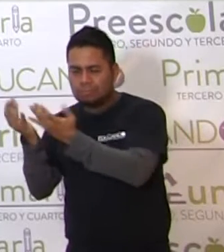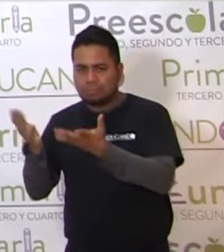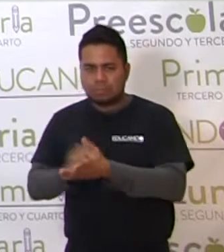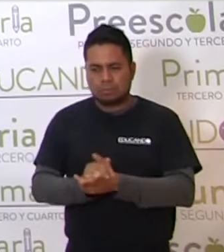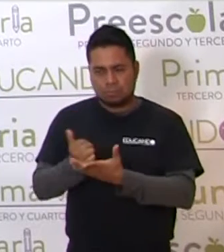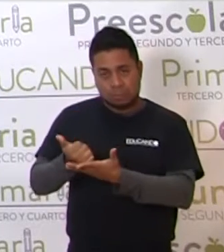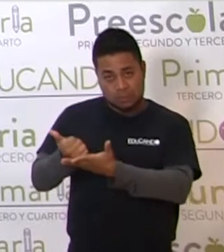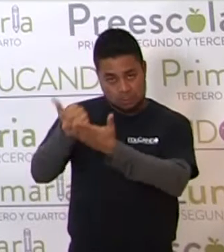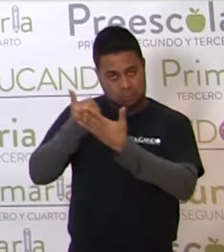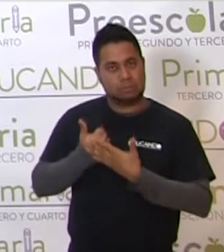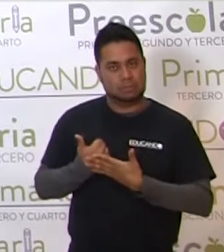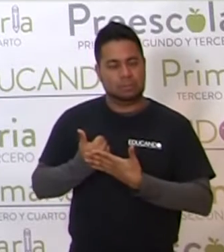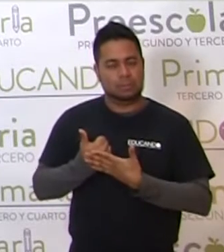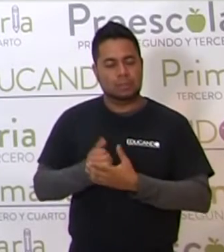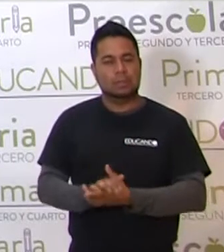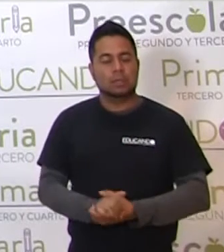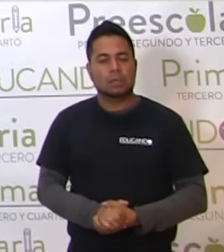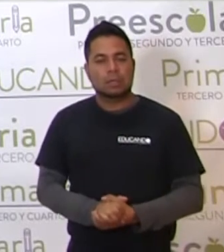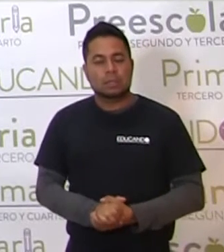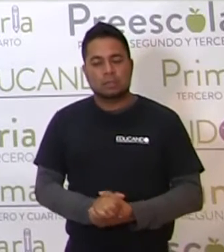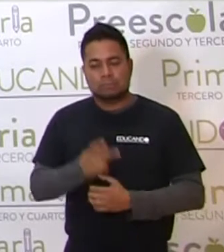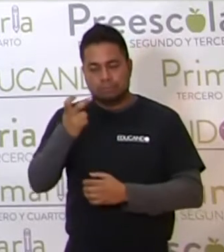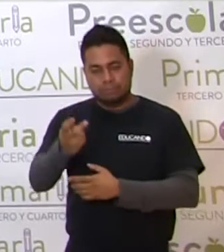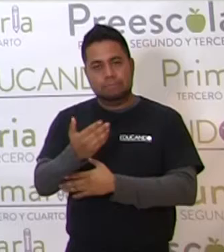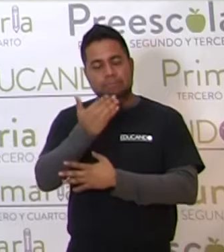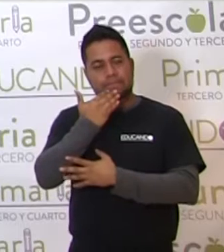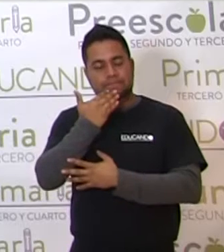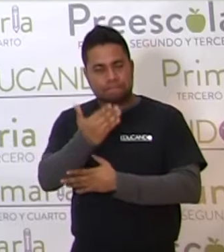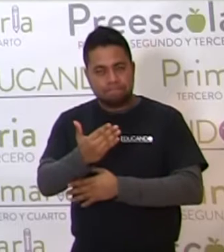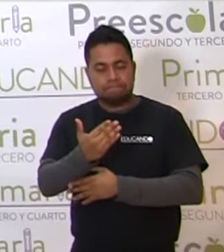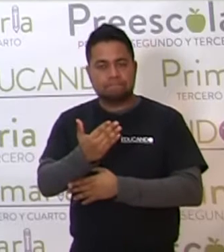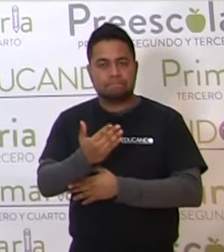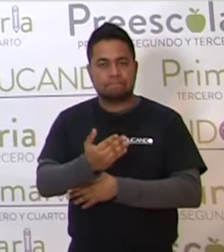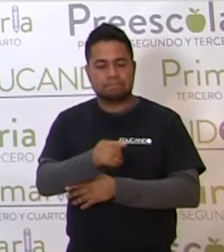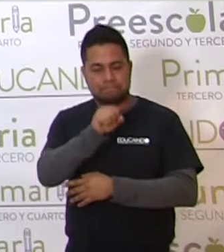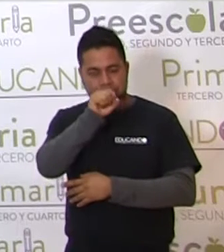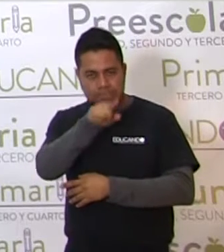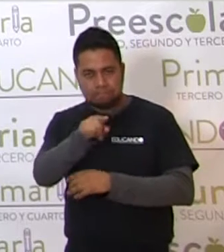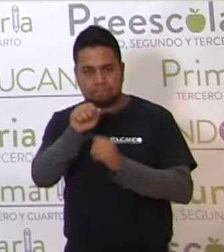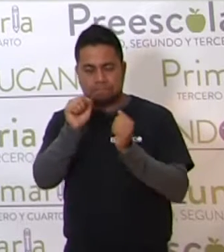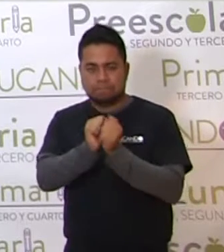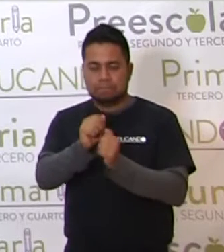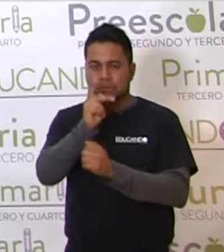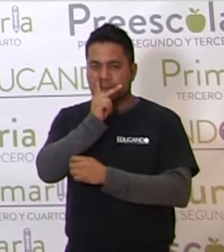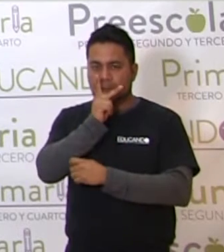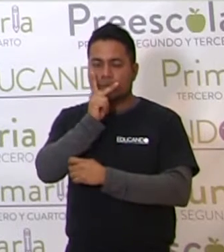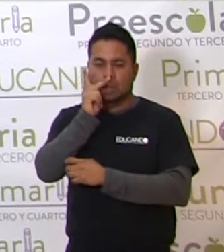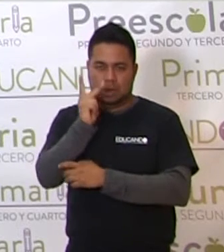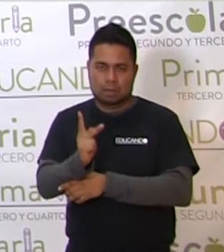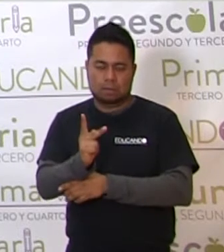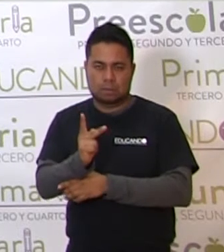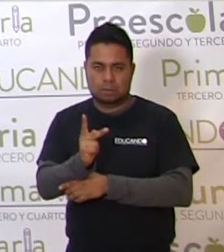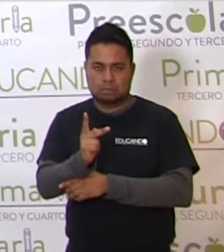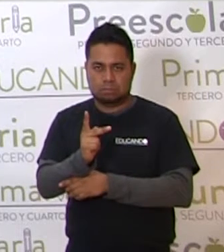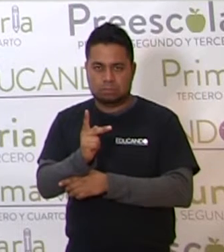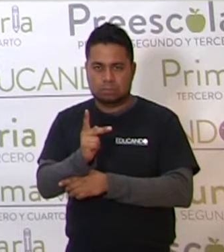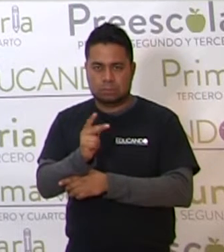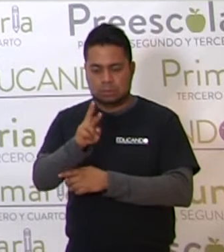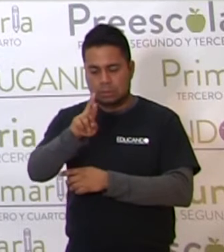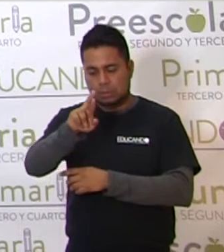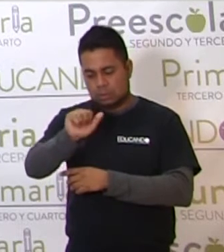me ayudas bien puede rimar con la palabra